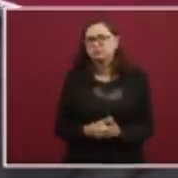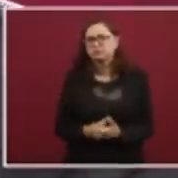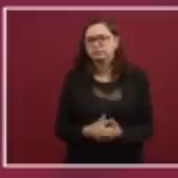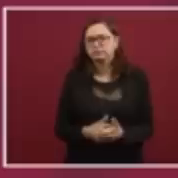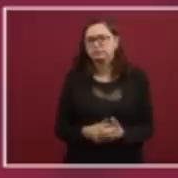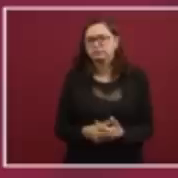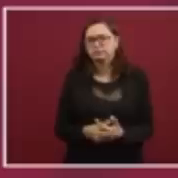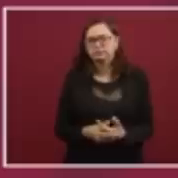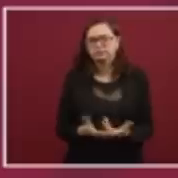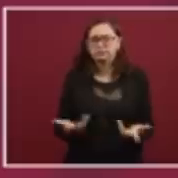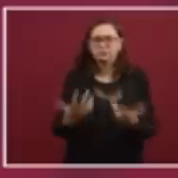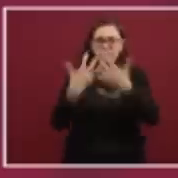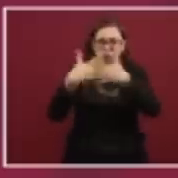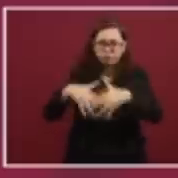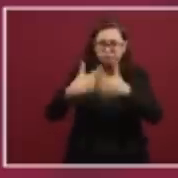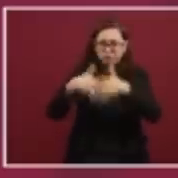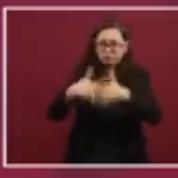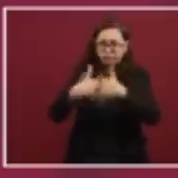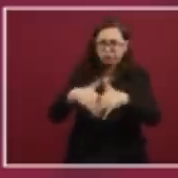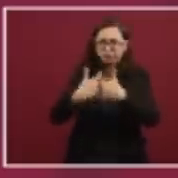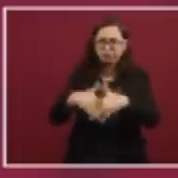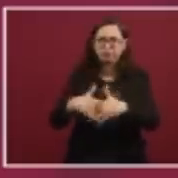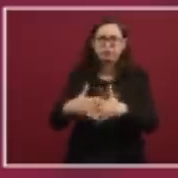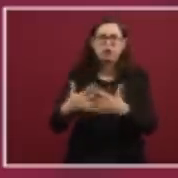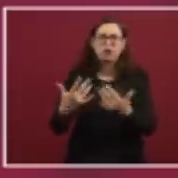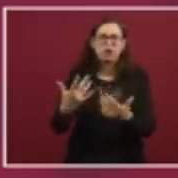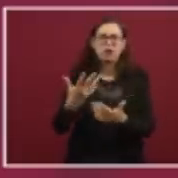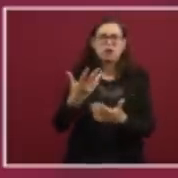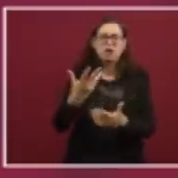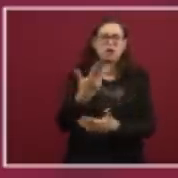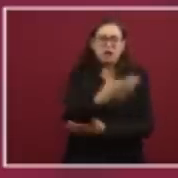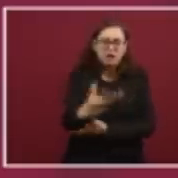recibimos la planta de fertilizantes.